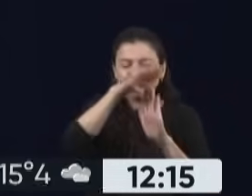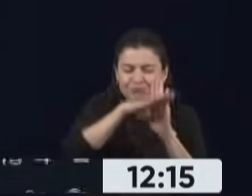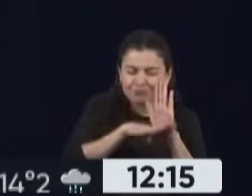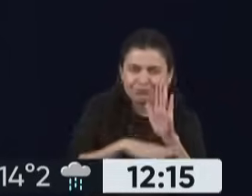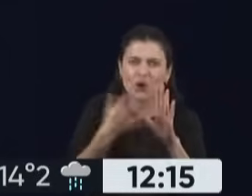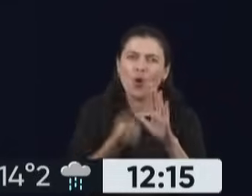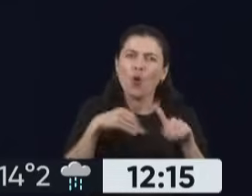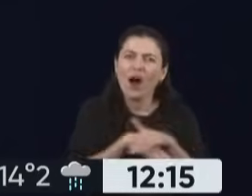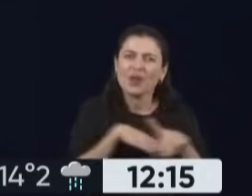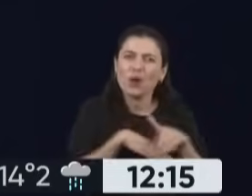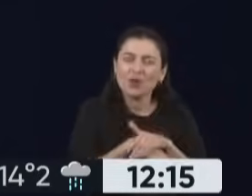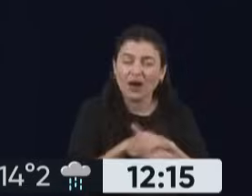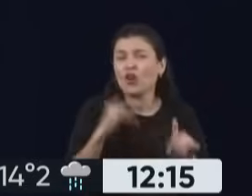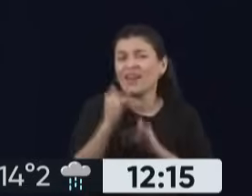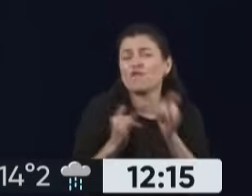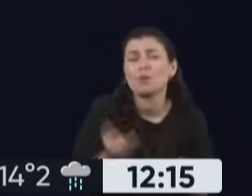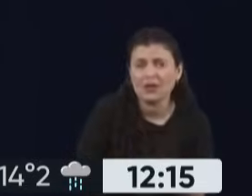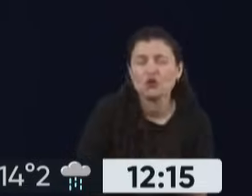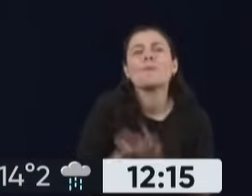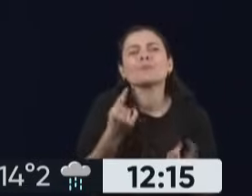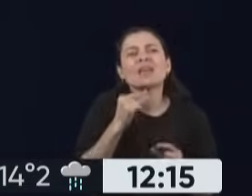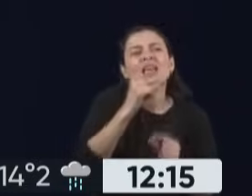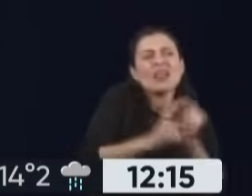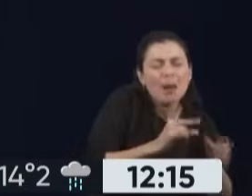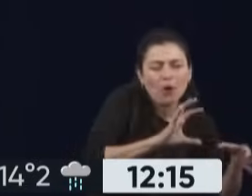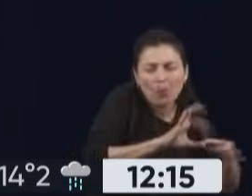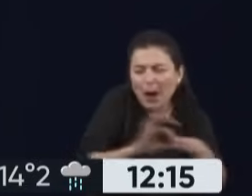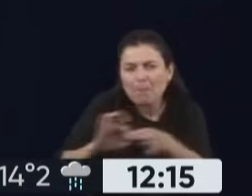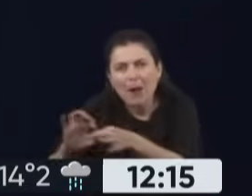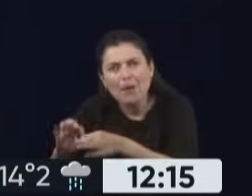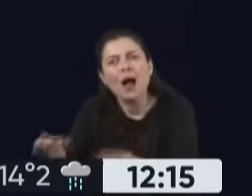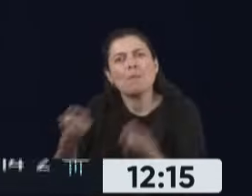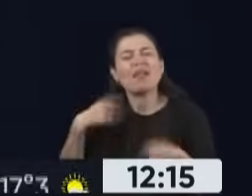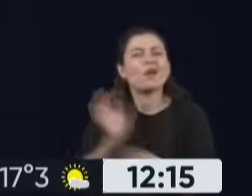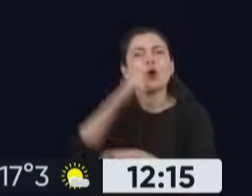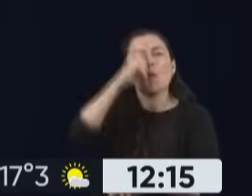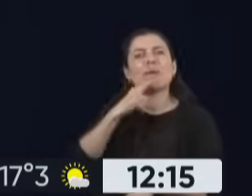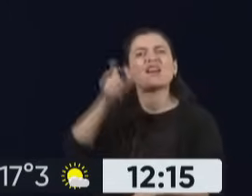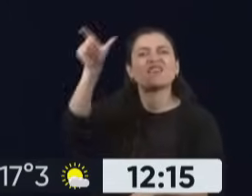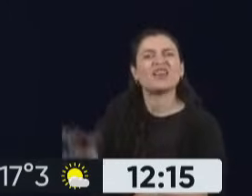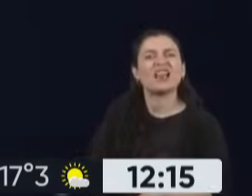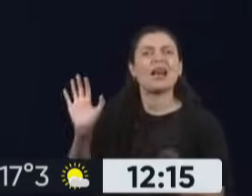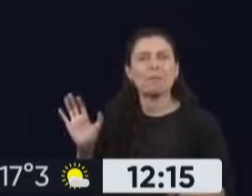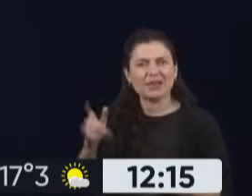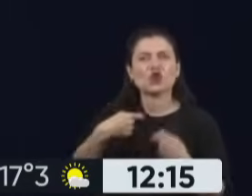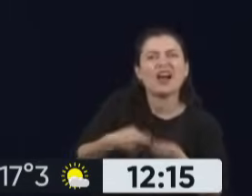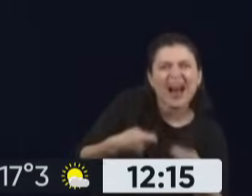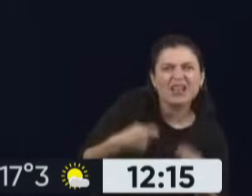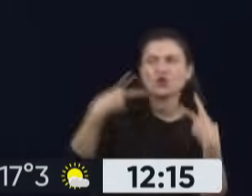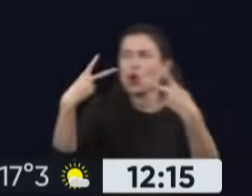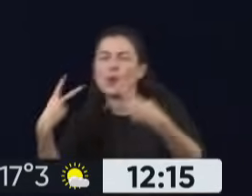servicios que uno tenga en la casa que ayuden a conformar un perfil financiero que sirva para mejorar la calidad del servicio que está